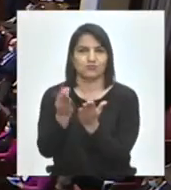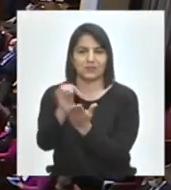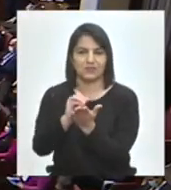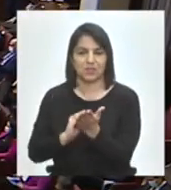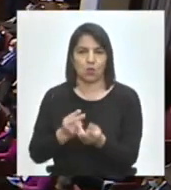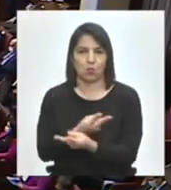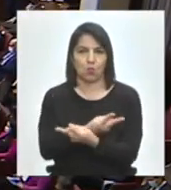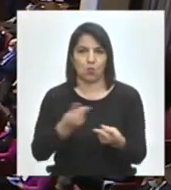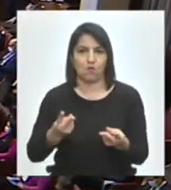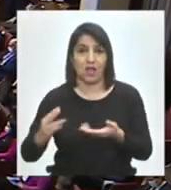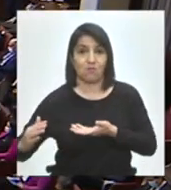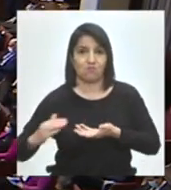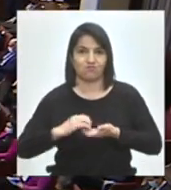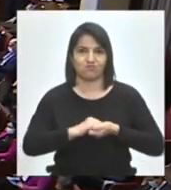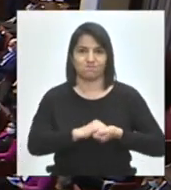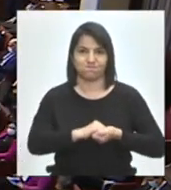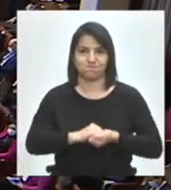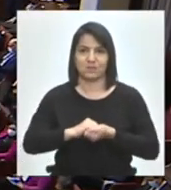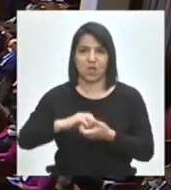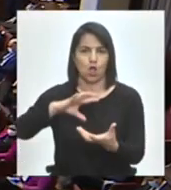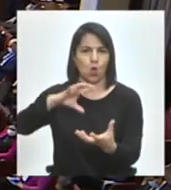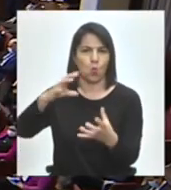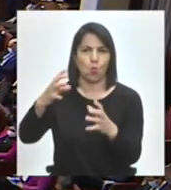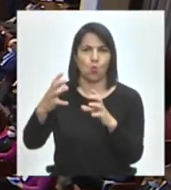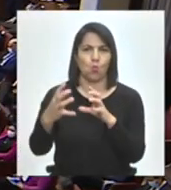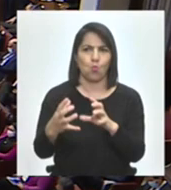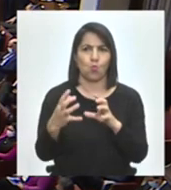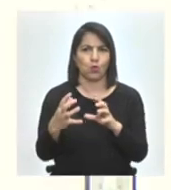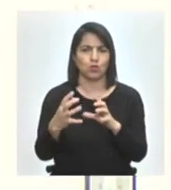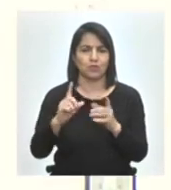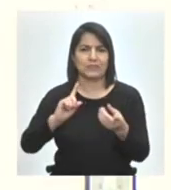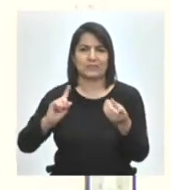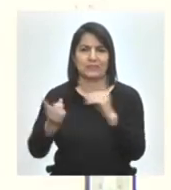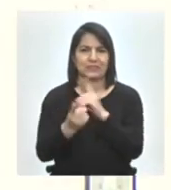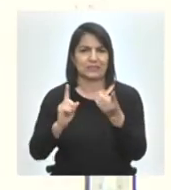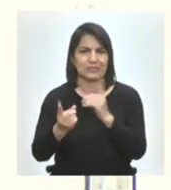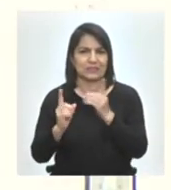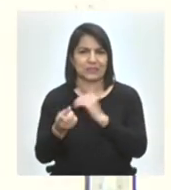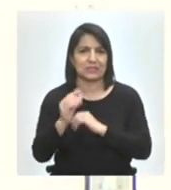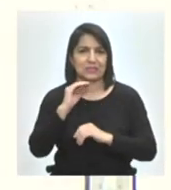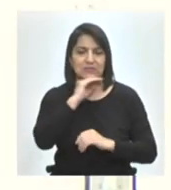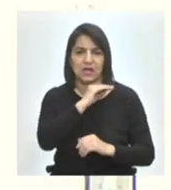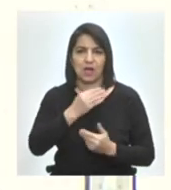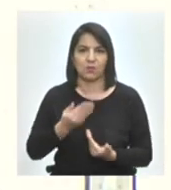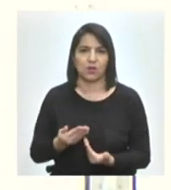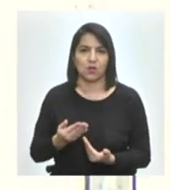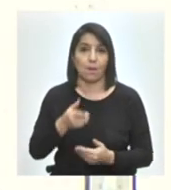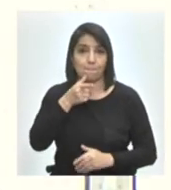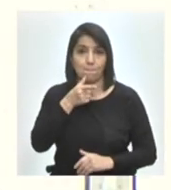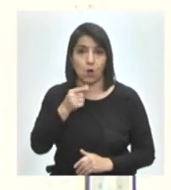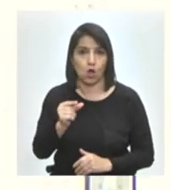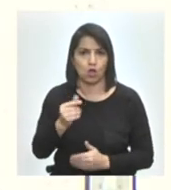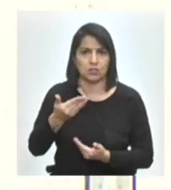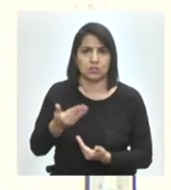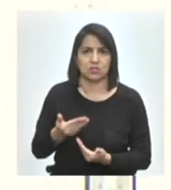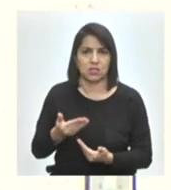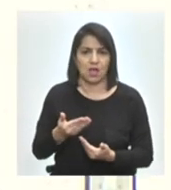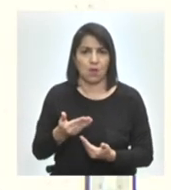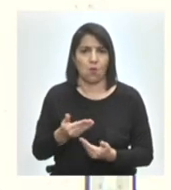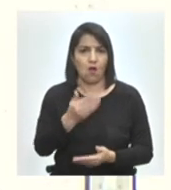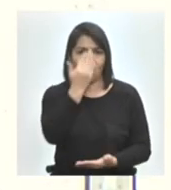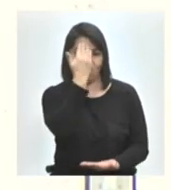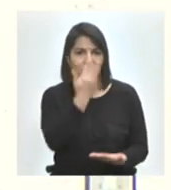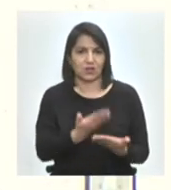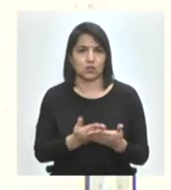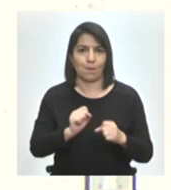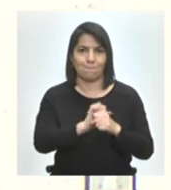mundo que igualmente vive tránsitos muy acelerados, que a poco tiempo ha debido sortear una pandemia y también